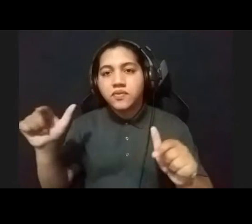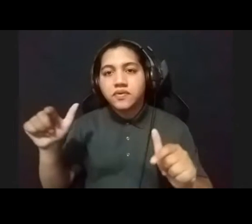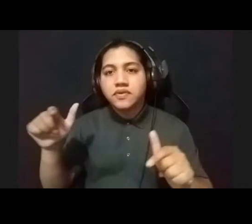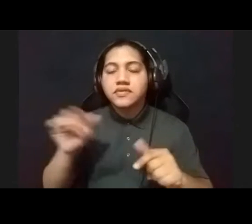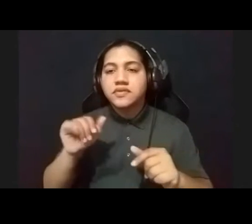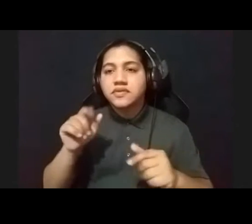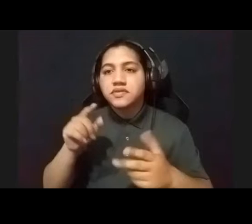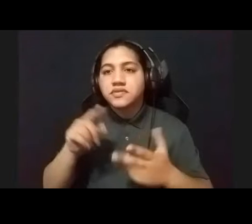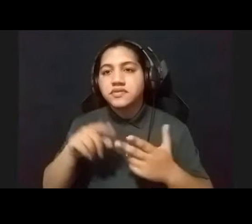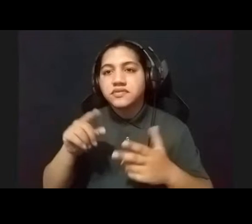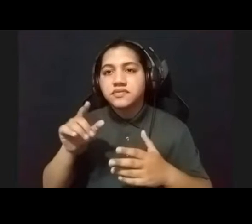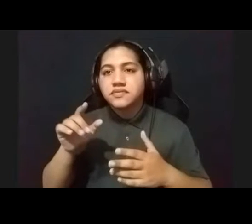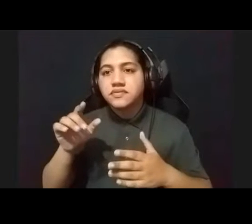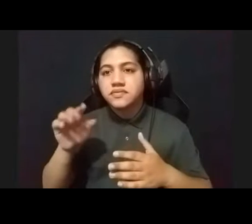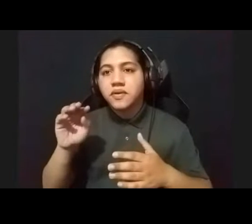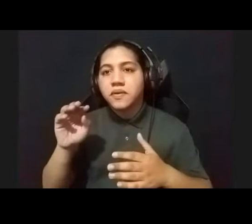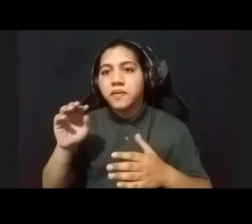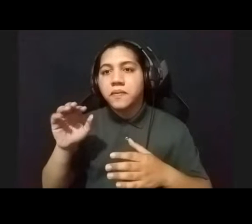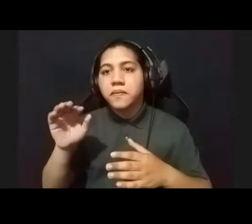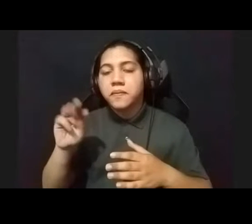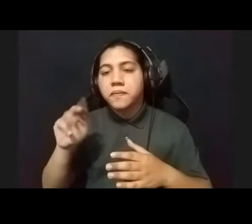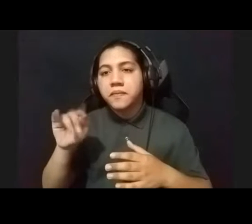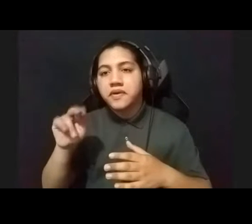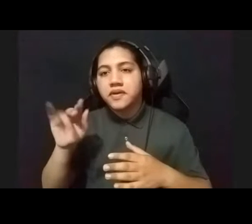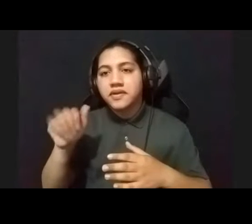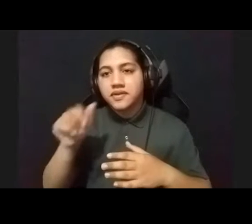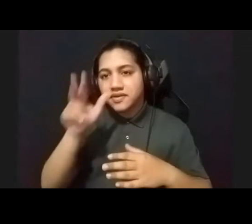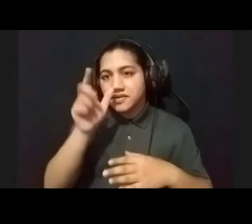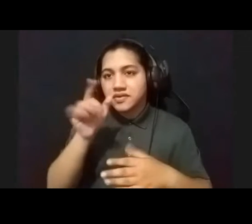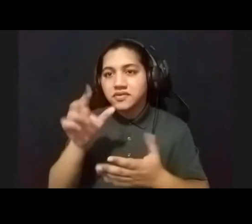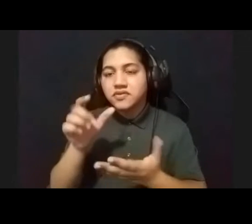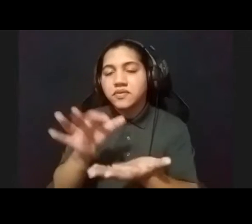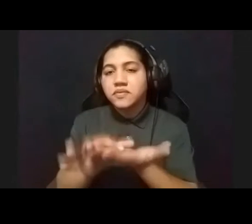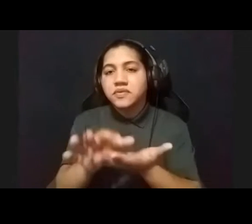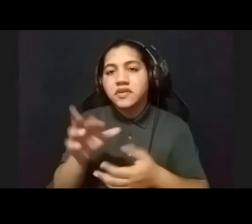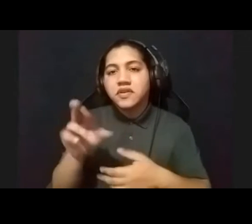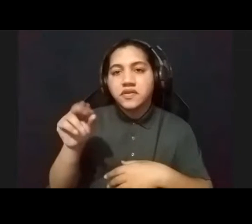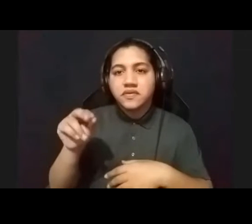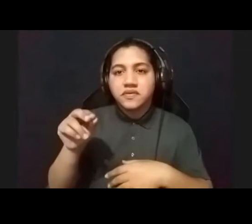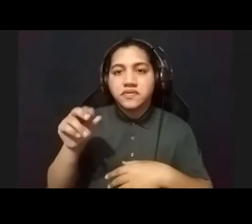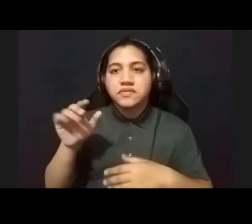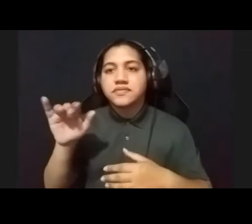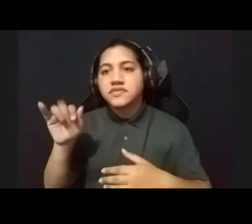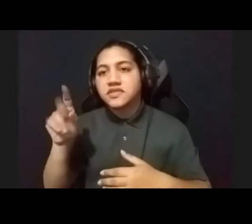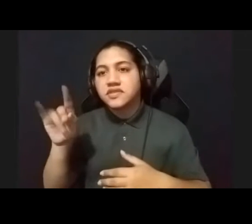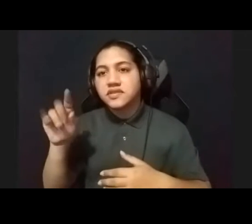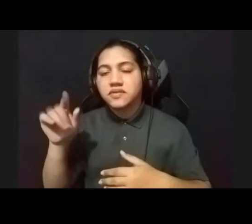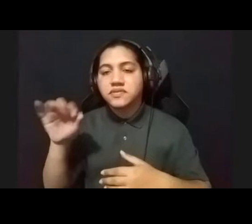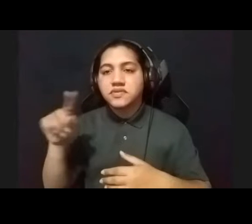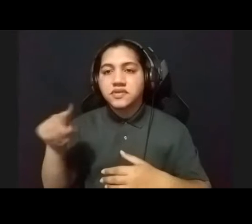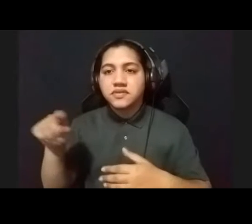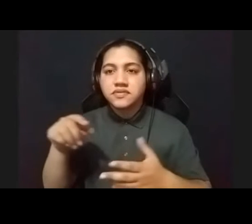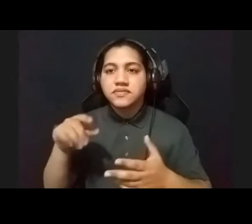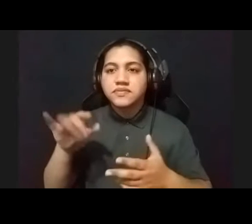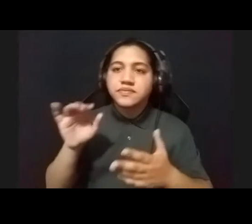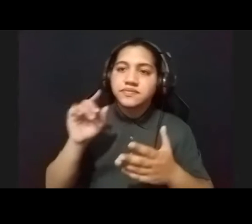su monedita de oro, de Yadira González Taylor y Alba Escayo. En este